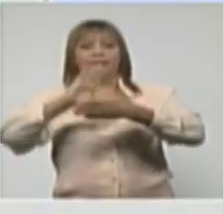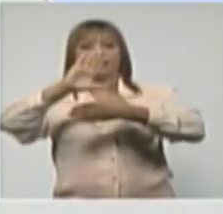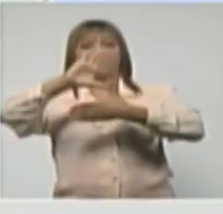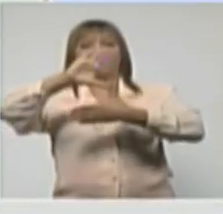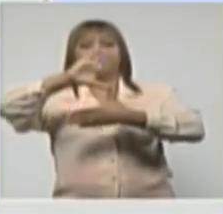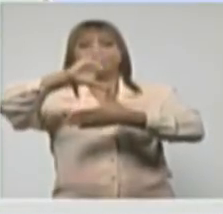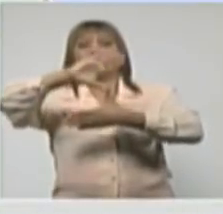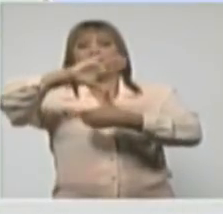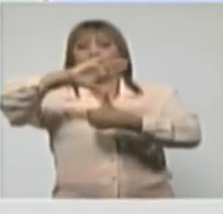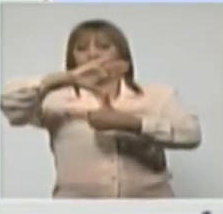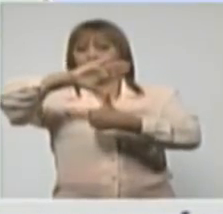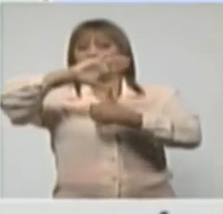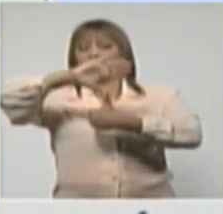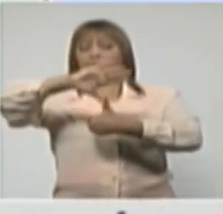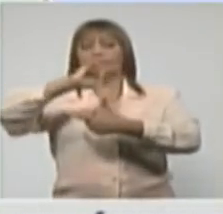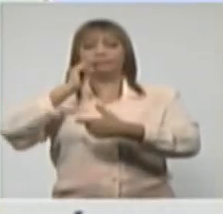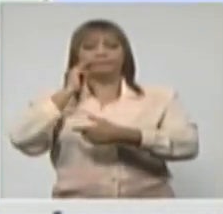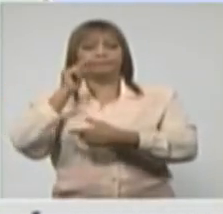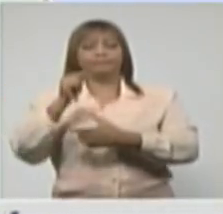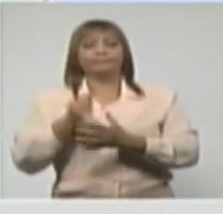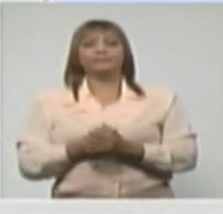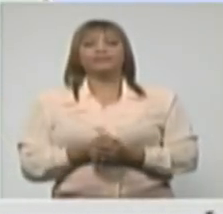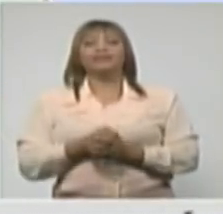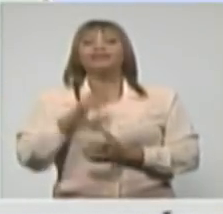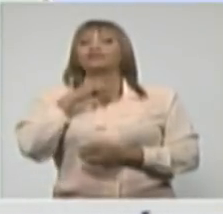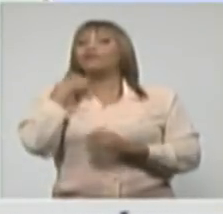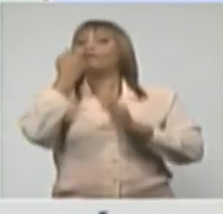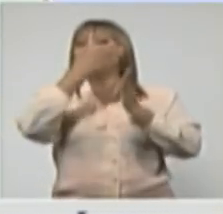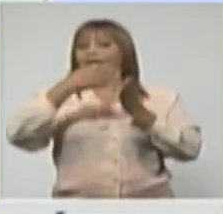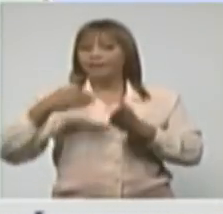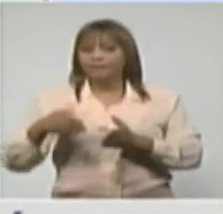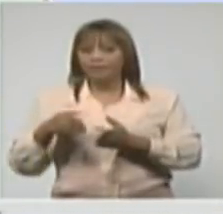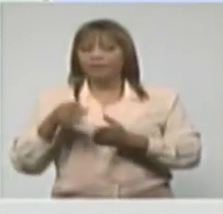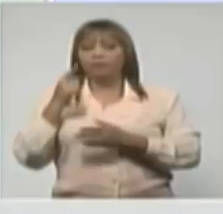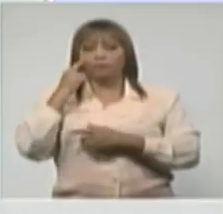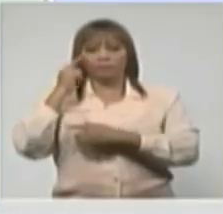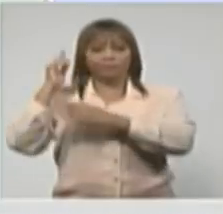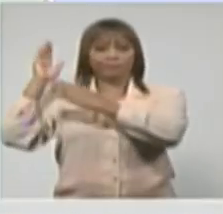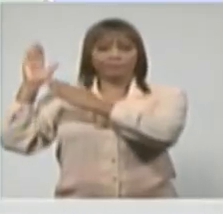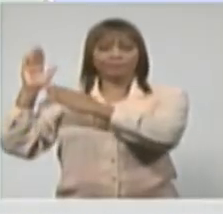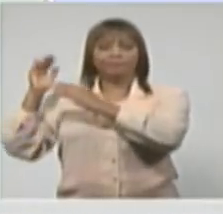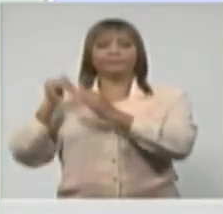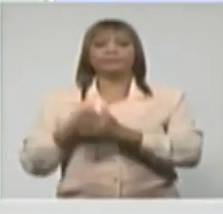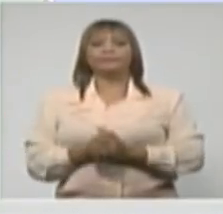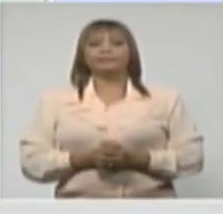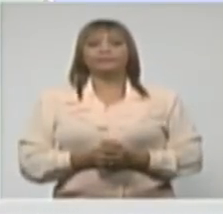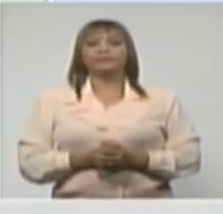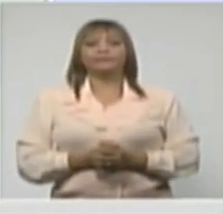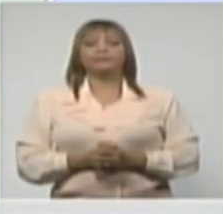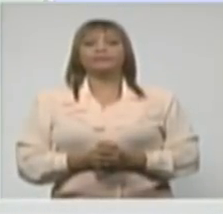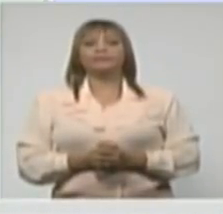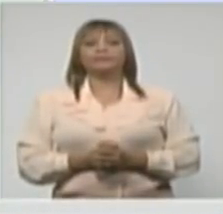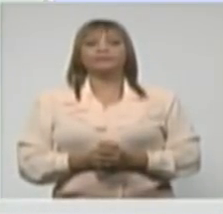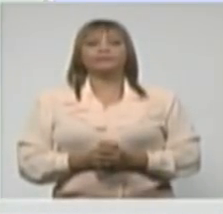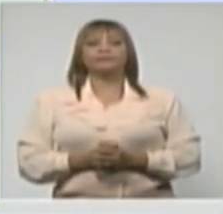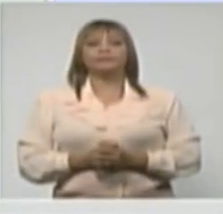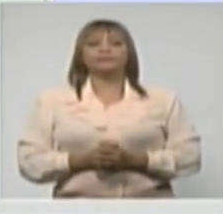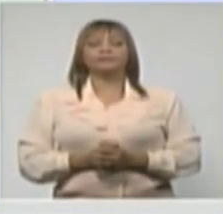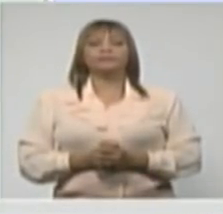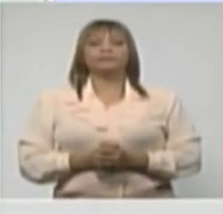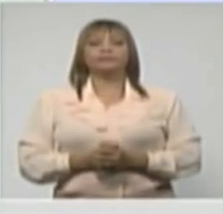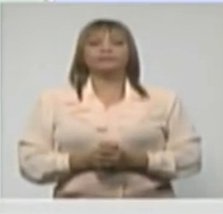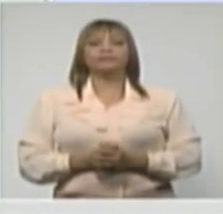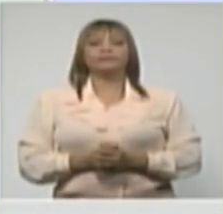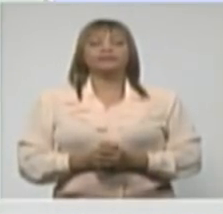desde el punto de vista, estos son fallecidos, desde el punto de vista de los fallecidos, y que sabemos que